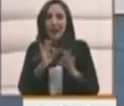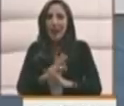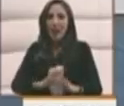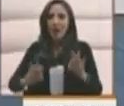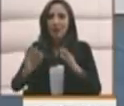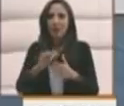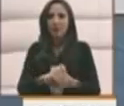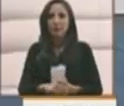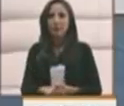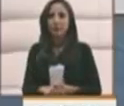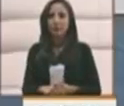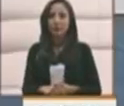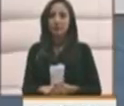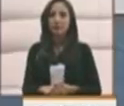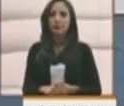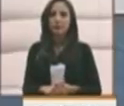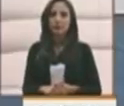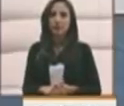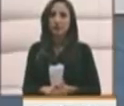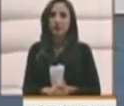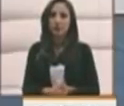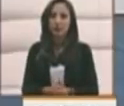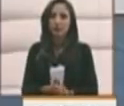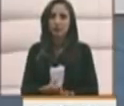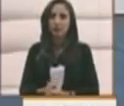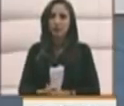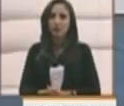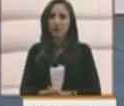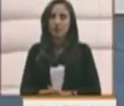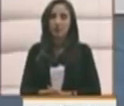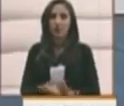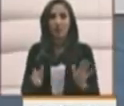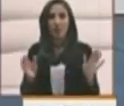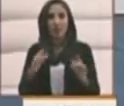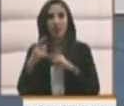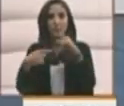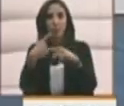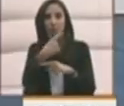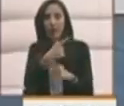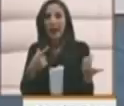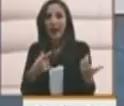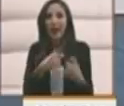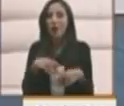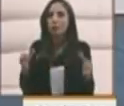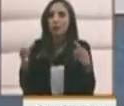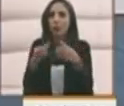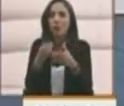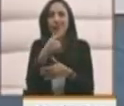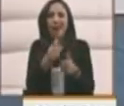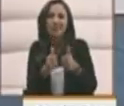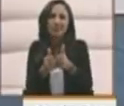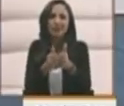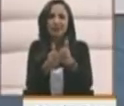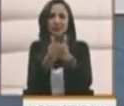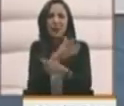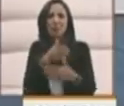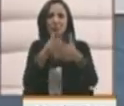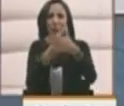que más tarde rompió para decir que se estaban realizando persecuciones o